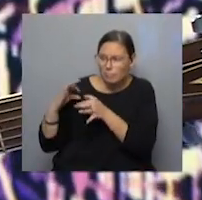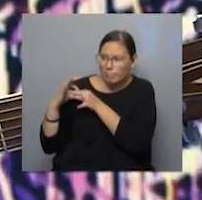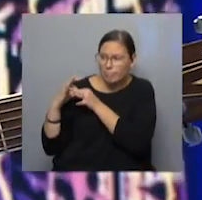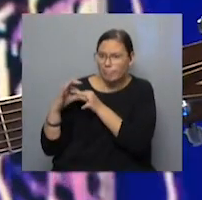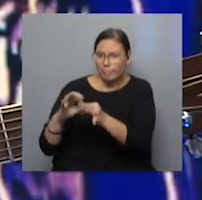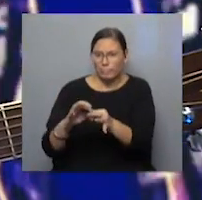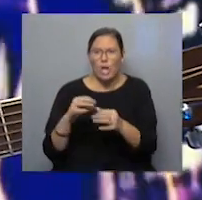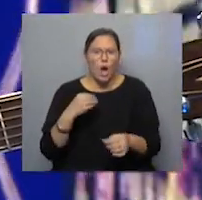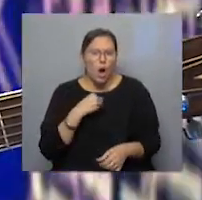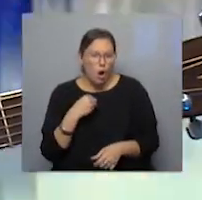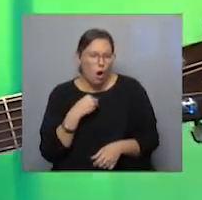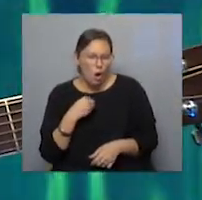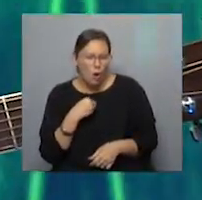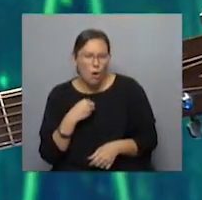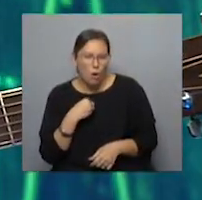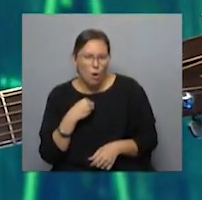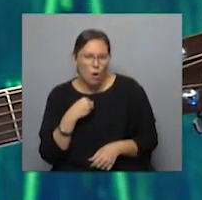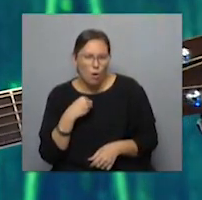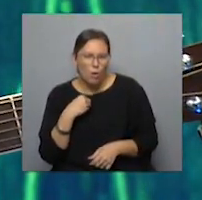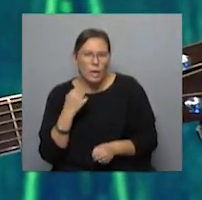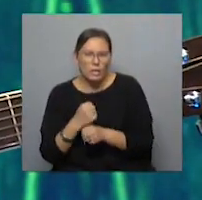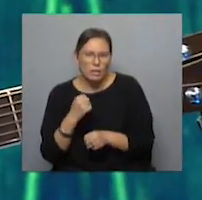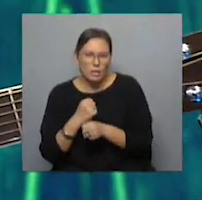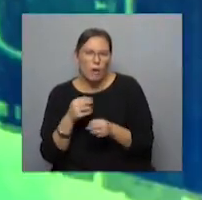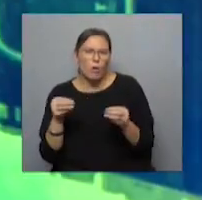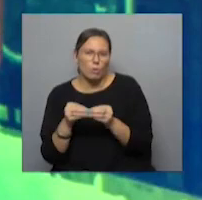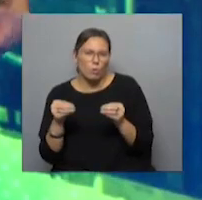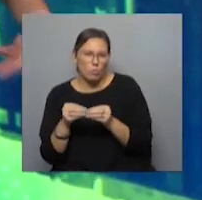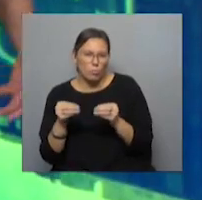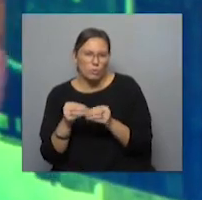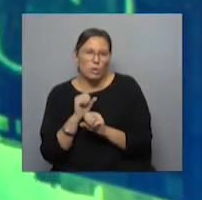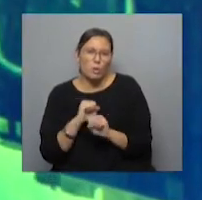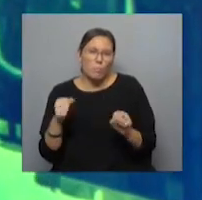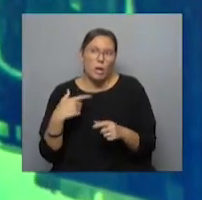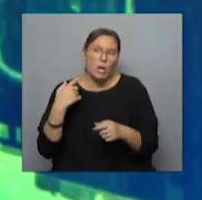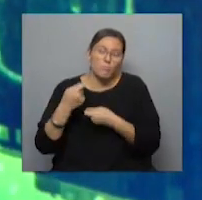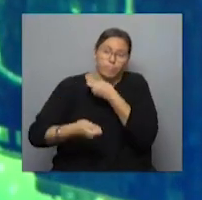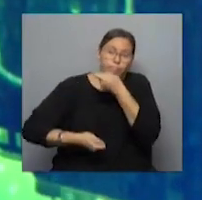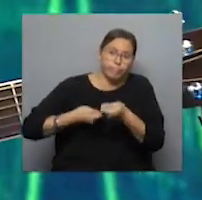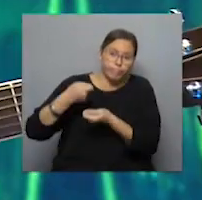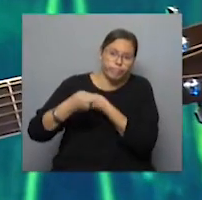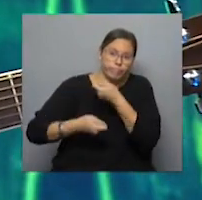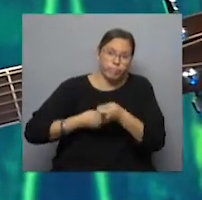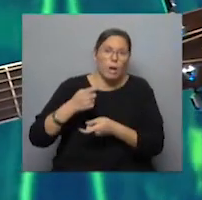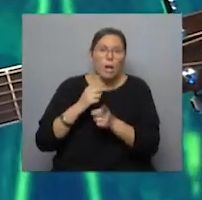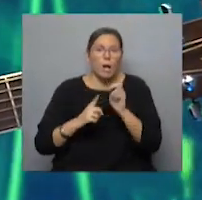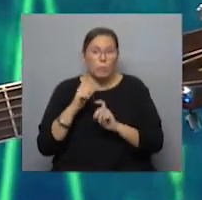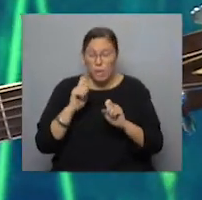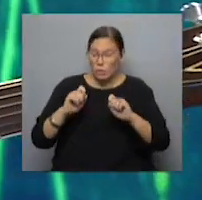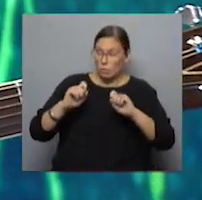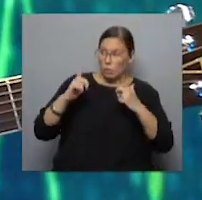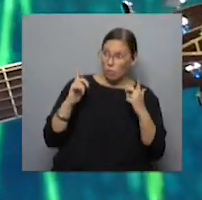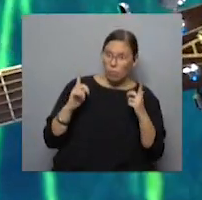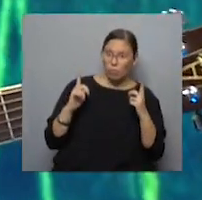que tenemos mucha confianza en el trabajo de los compañeros, y en lo que pueden llegar a aportar. A veces nos sorprende,